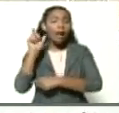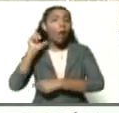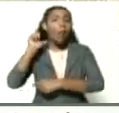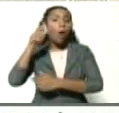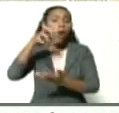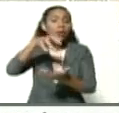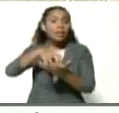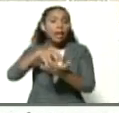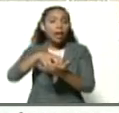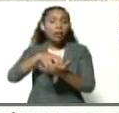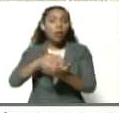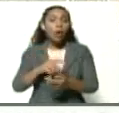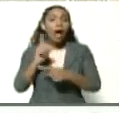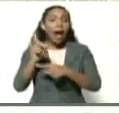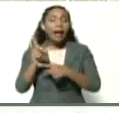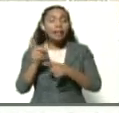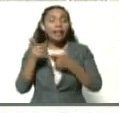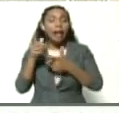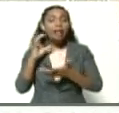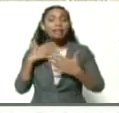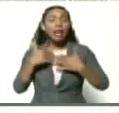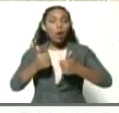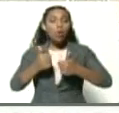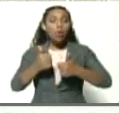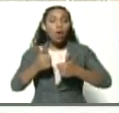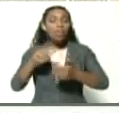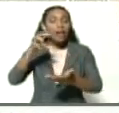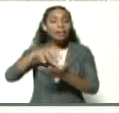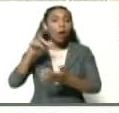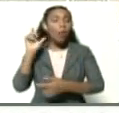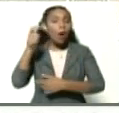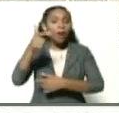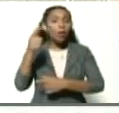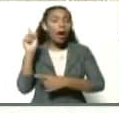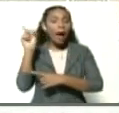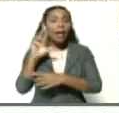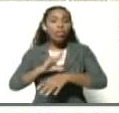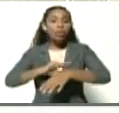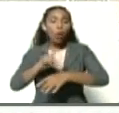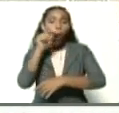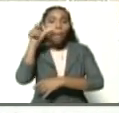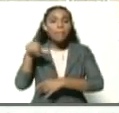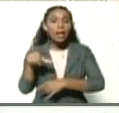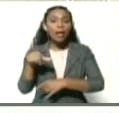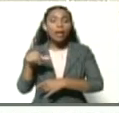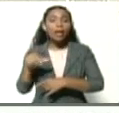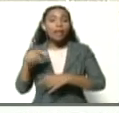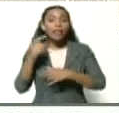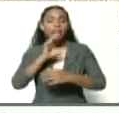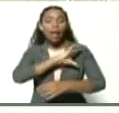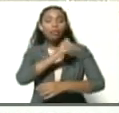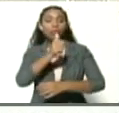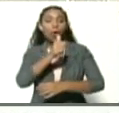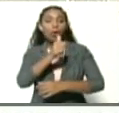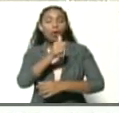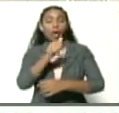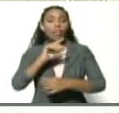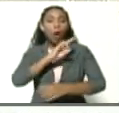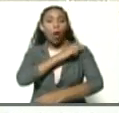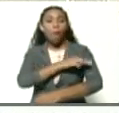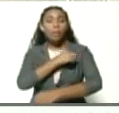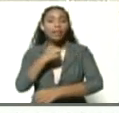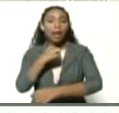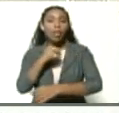autoridad única de salud del estado Guárico, y el doctor Néstor Contreras, director del